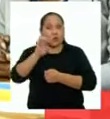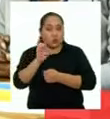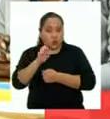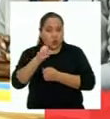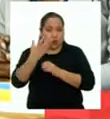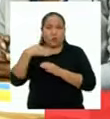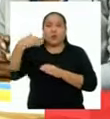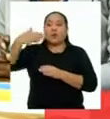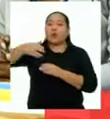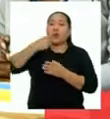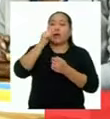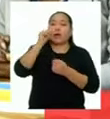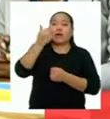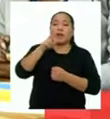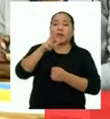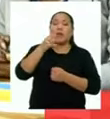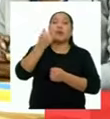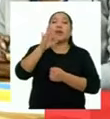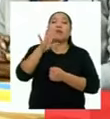de junio.